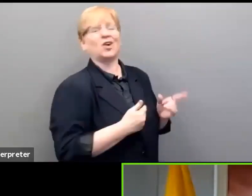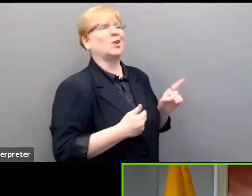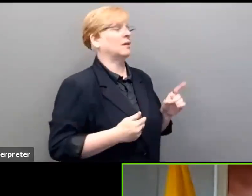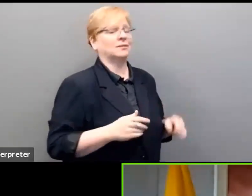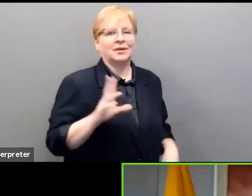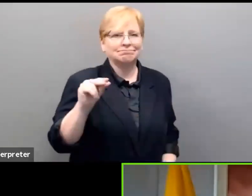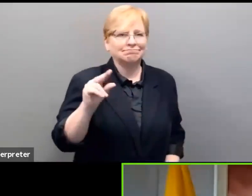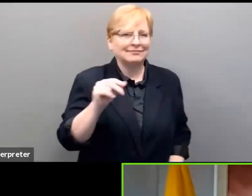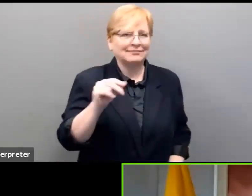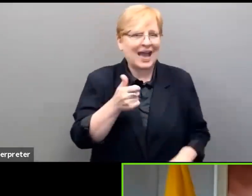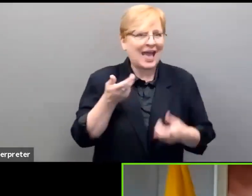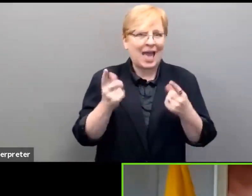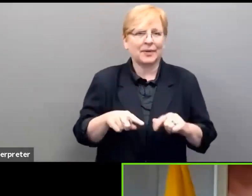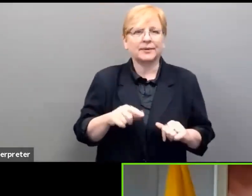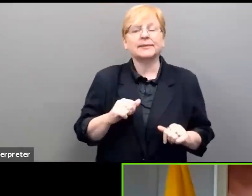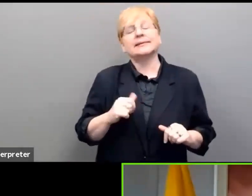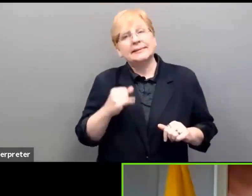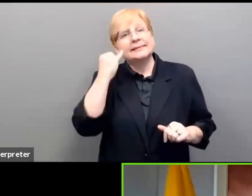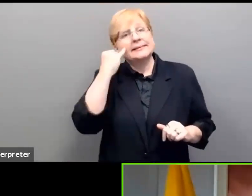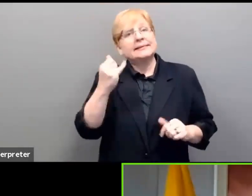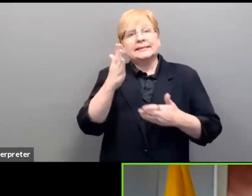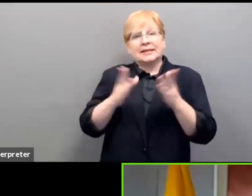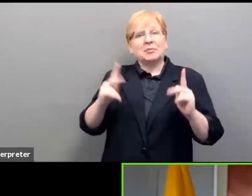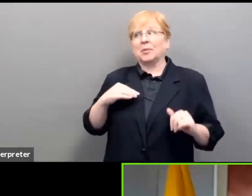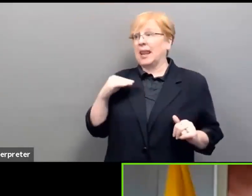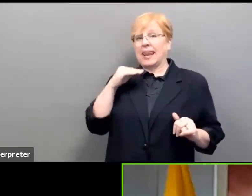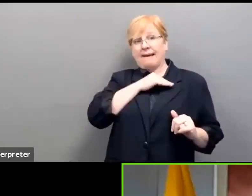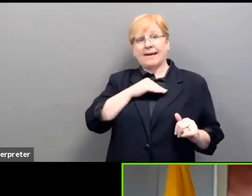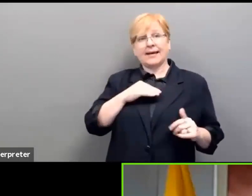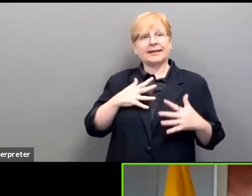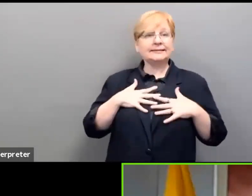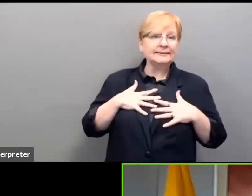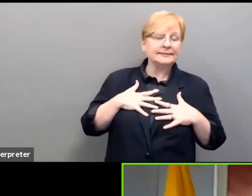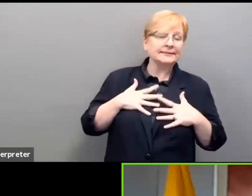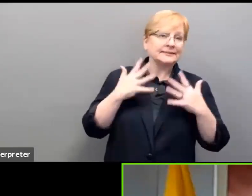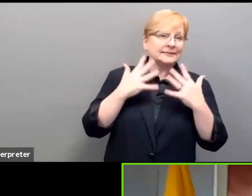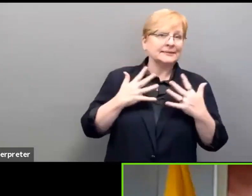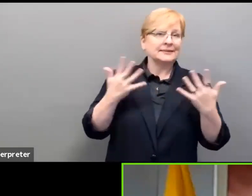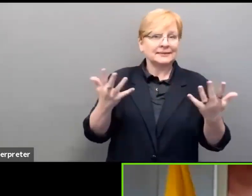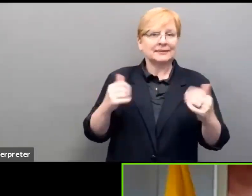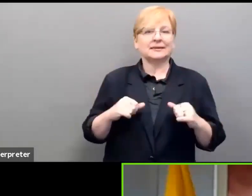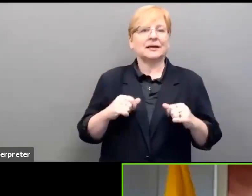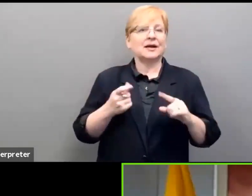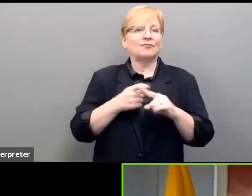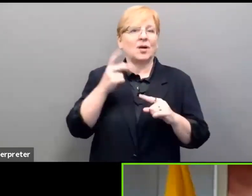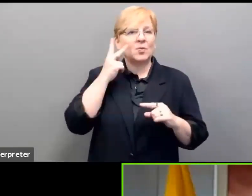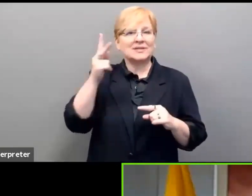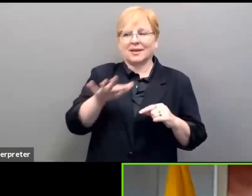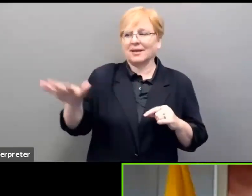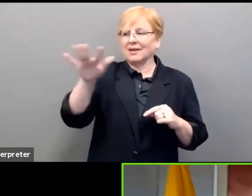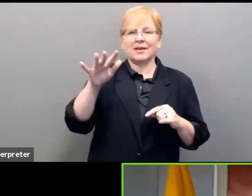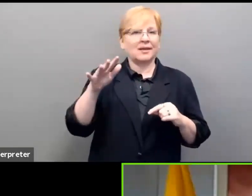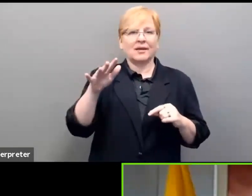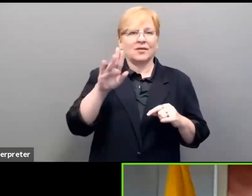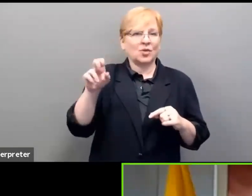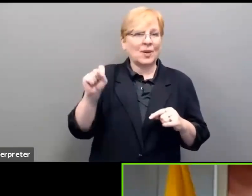recibir la vacuna, no lo vamos a parar mientras llamamos a estos individuos. Supongo que algunas personas sí van a quizás